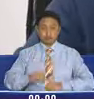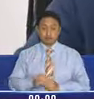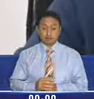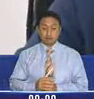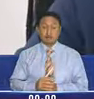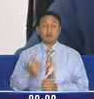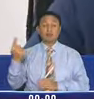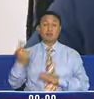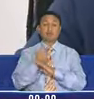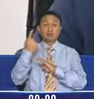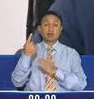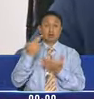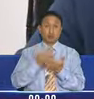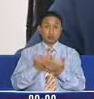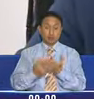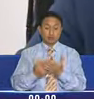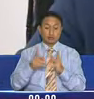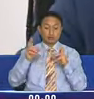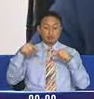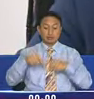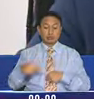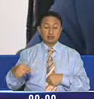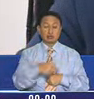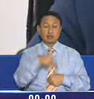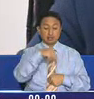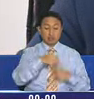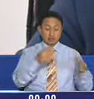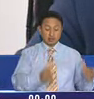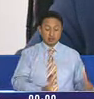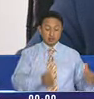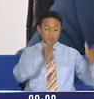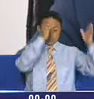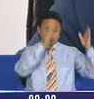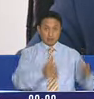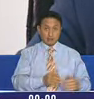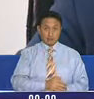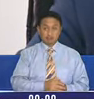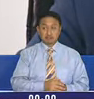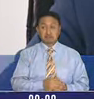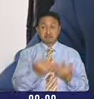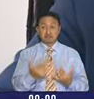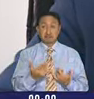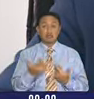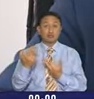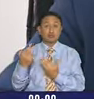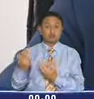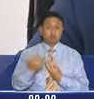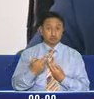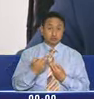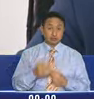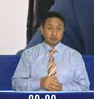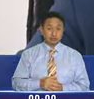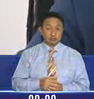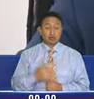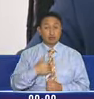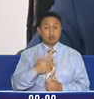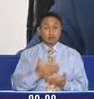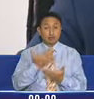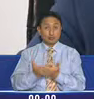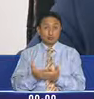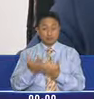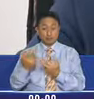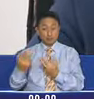primera respecto a la situación del edificio como inmobiliario. Estamos esperando las respuestas debidas a